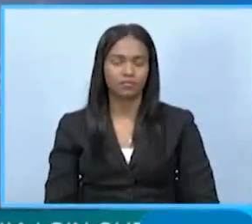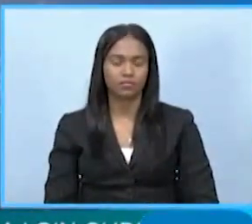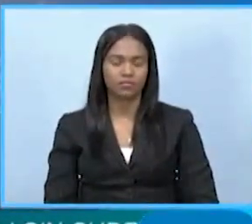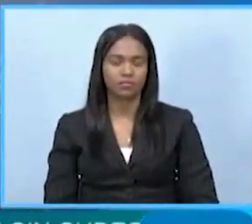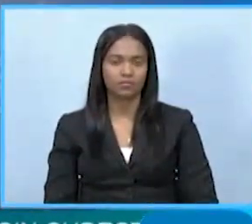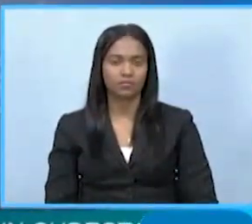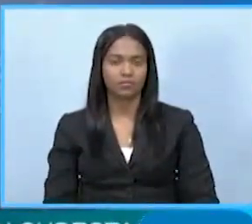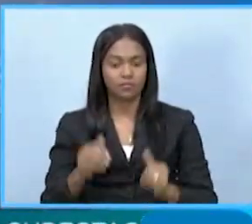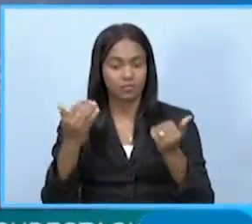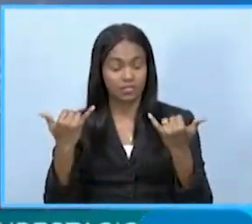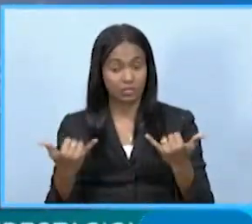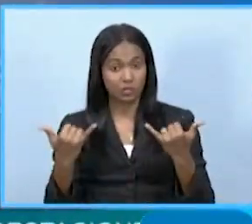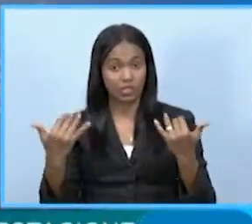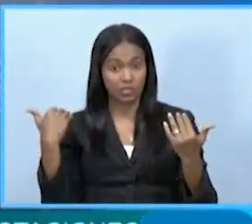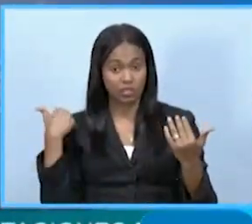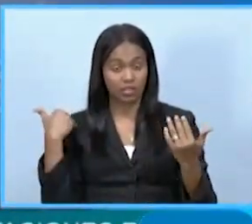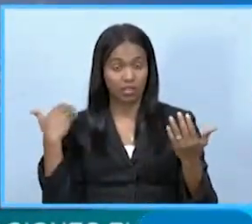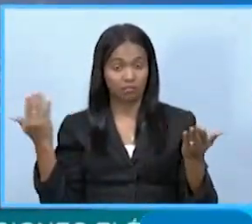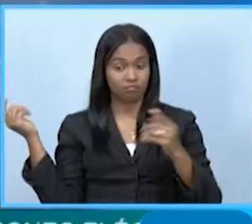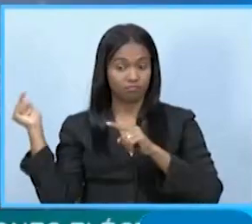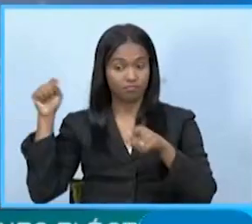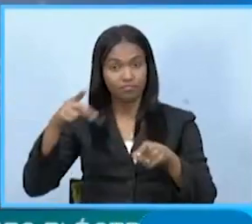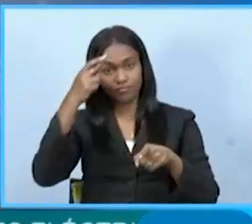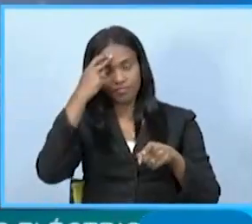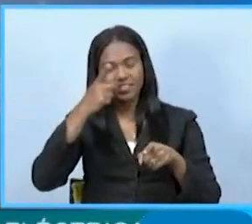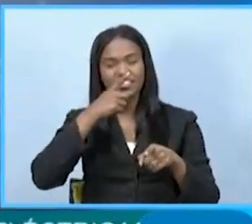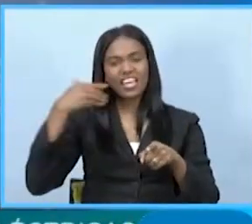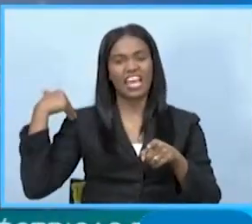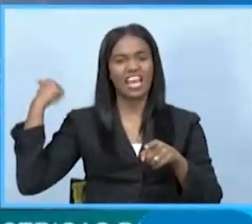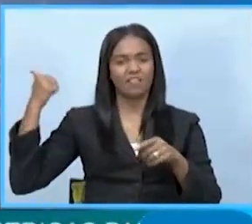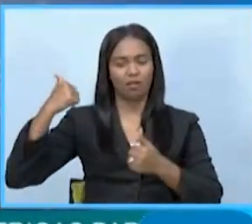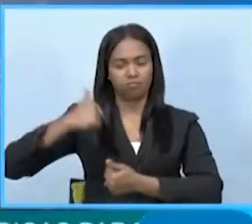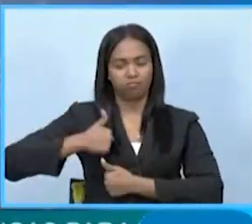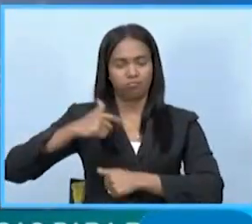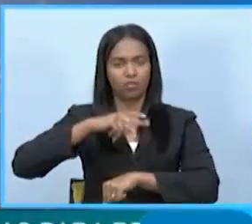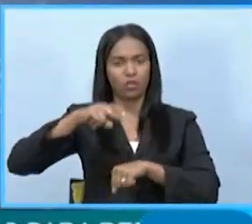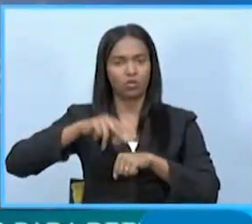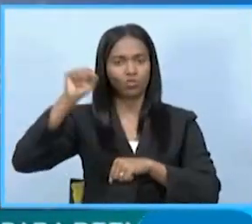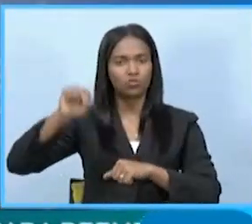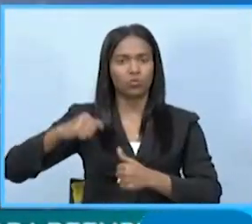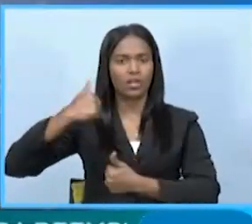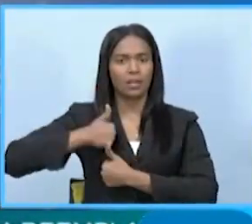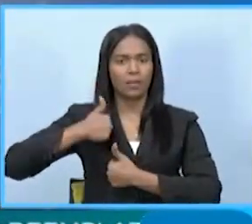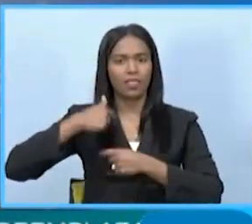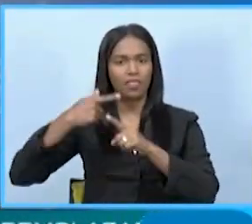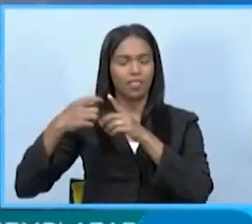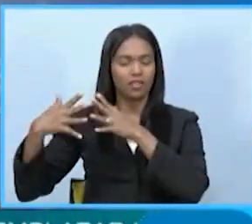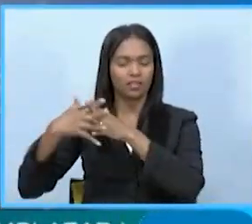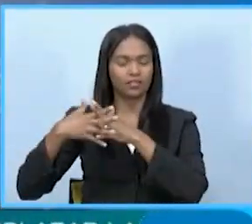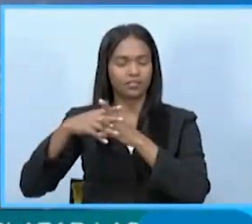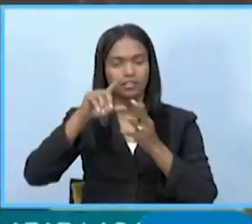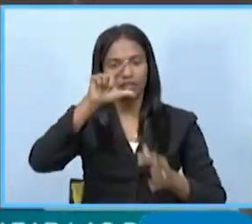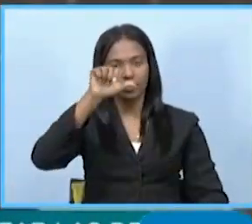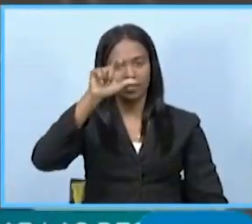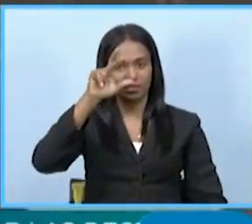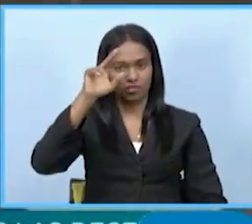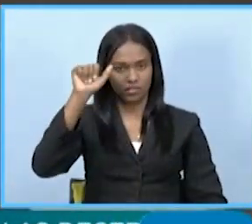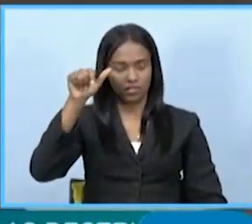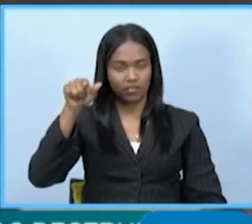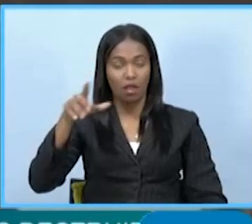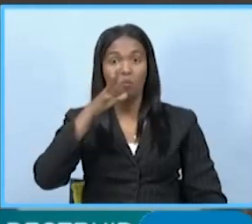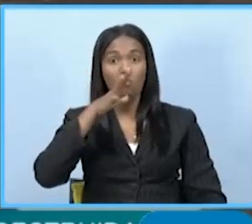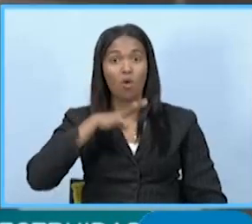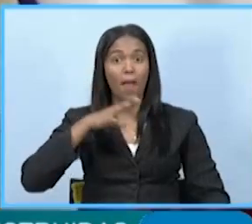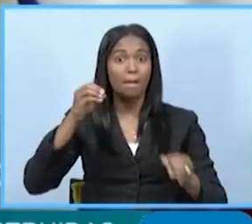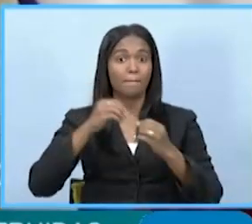Bueno, señores, si se encuentra en República Dominicana la jefa del Comando Sur de la Armada de Estados Unidos, Laura Jane Richardson, la mujer de